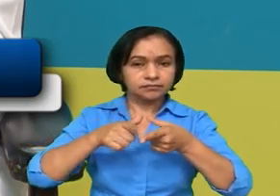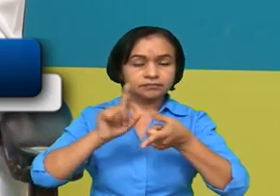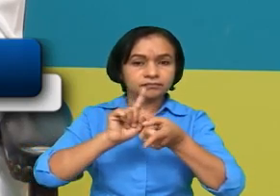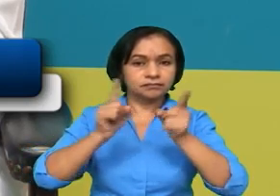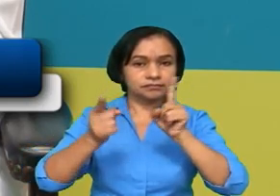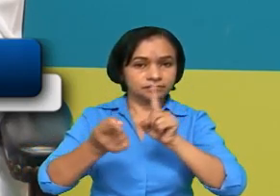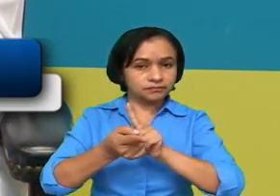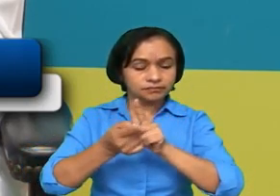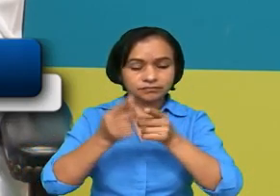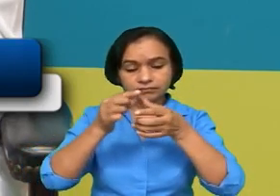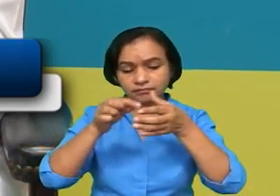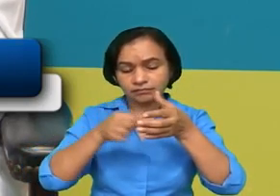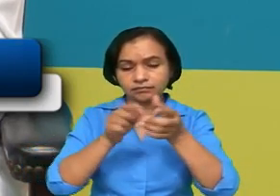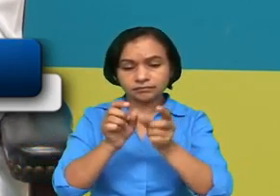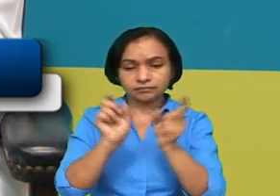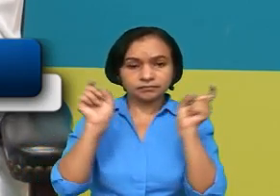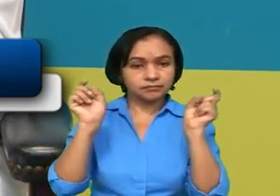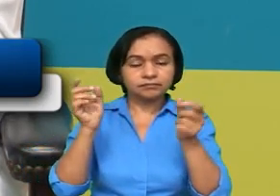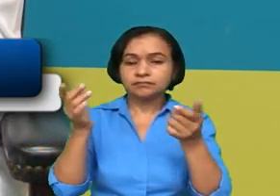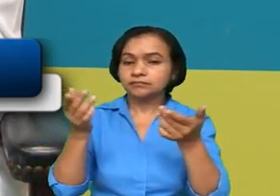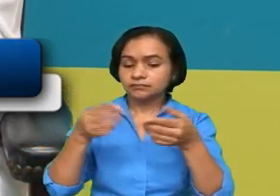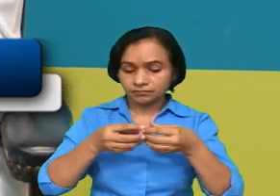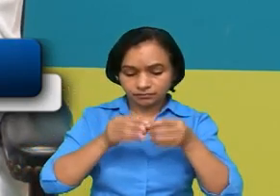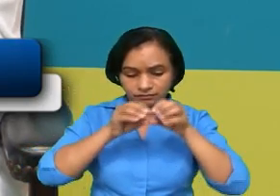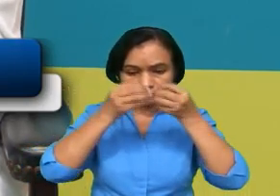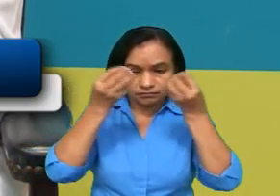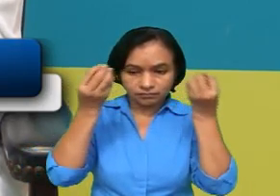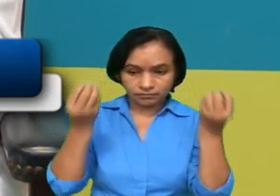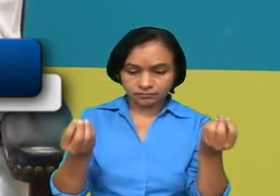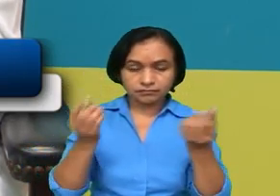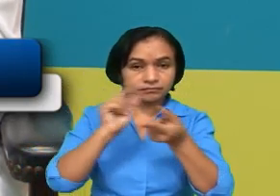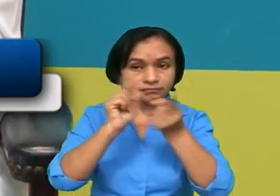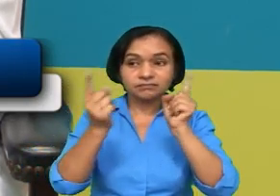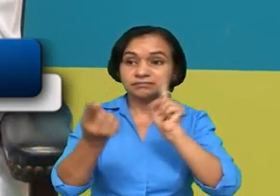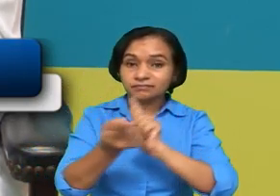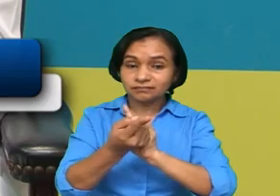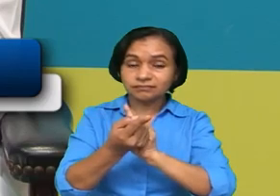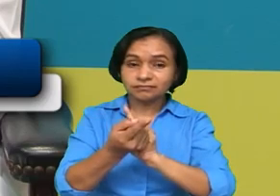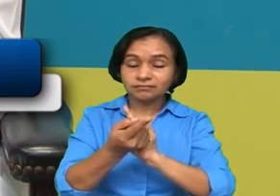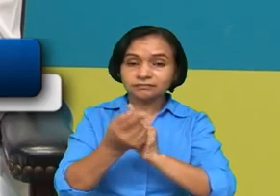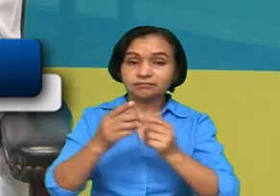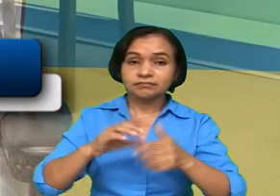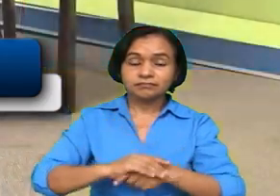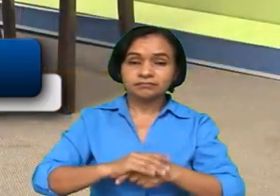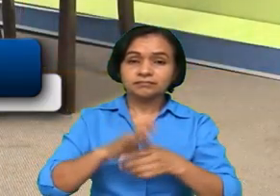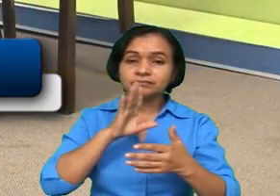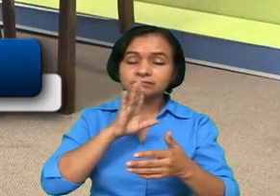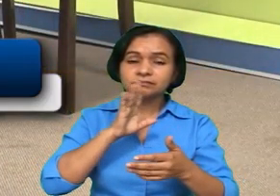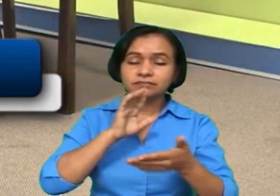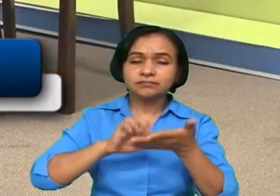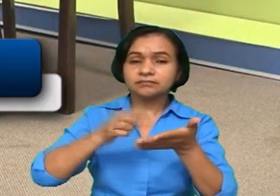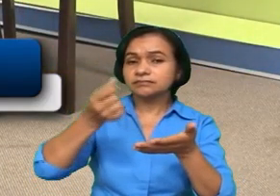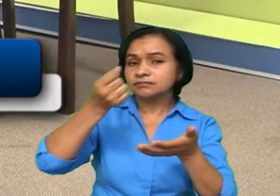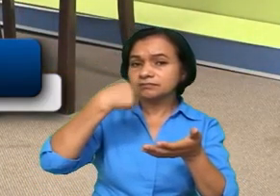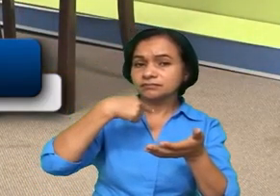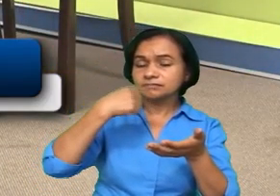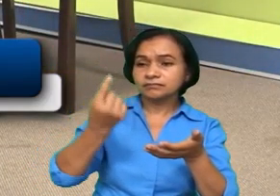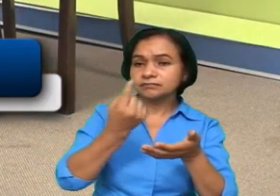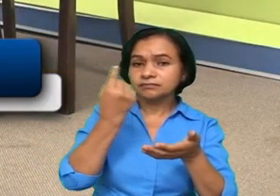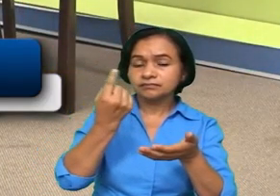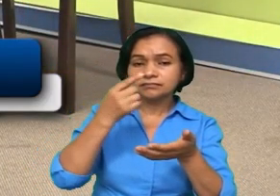vulvar, del tejido vaginal. Cambia lo que es el ambiente. Esto, doctora, hablando de los anticonceptivos, nos referimos no solo a